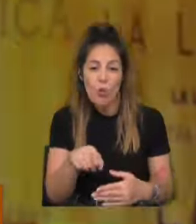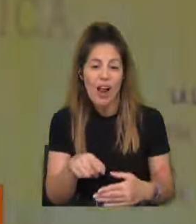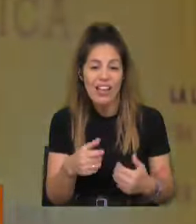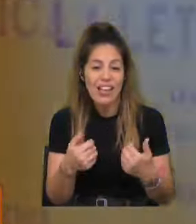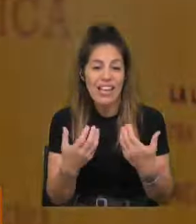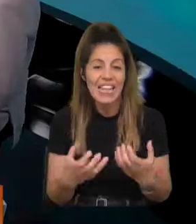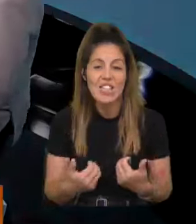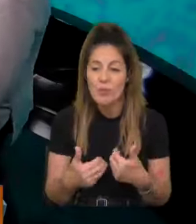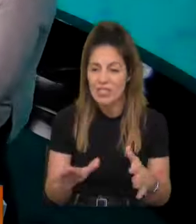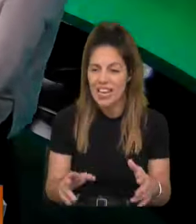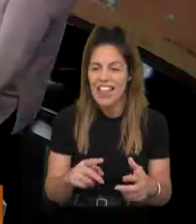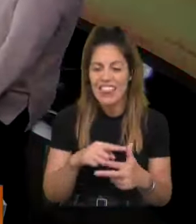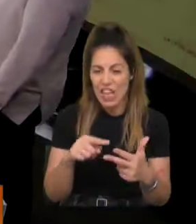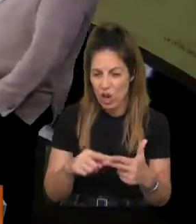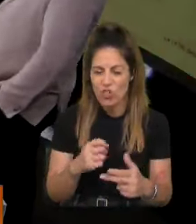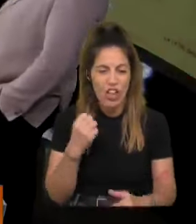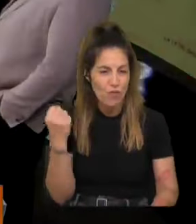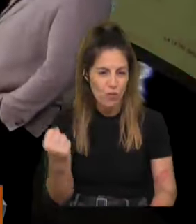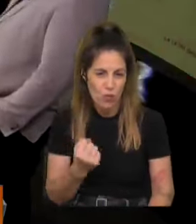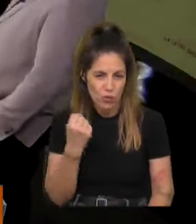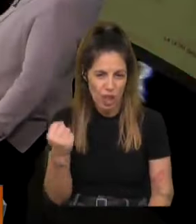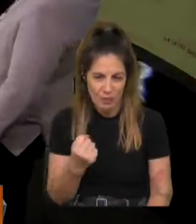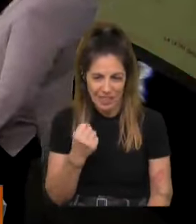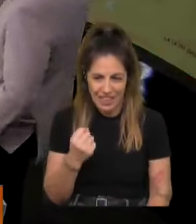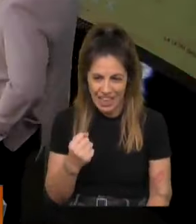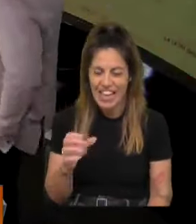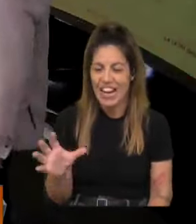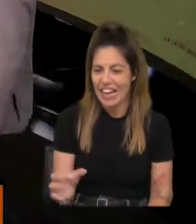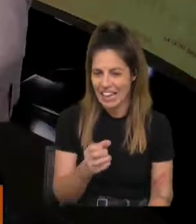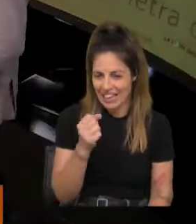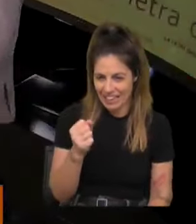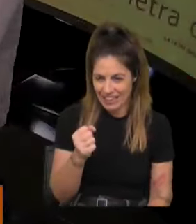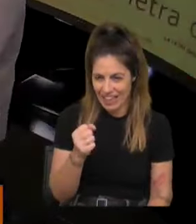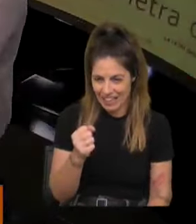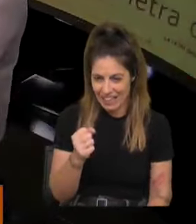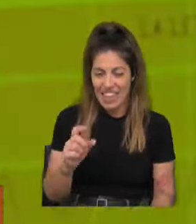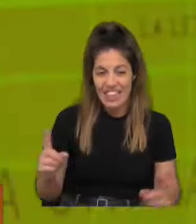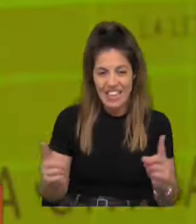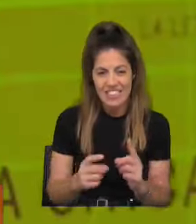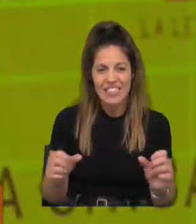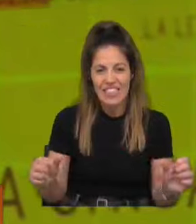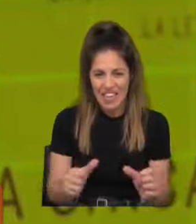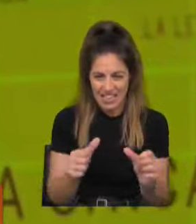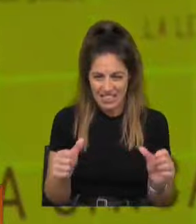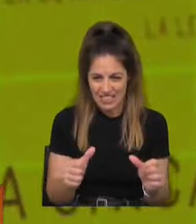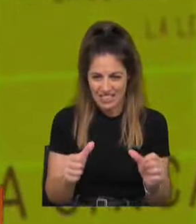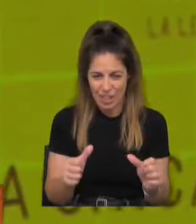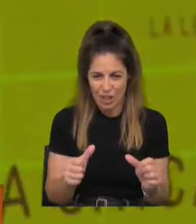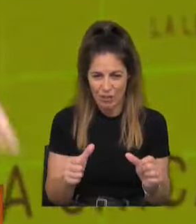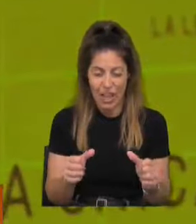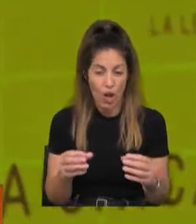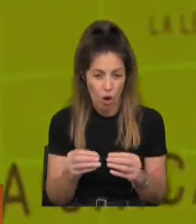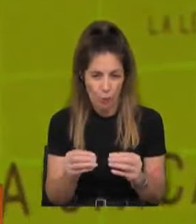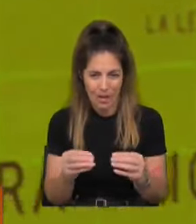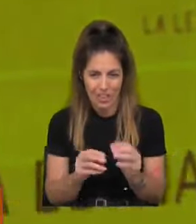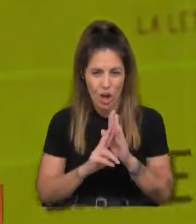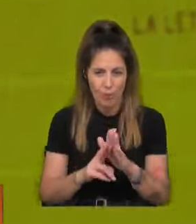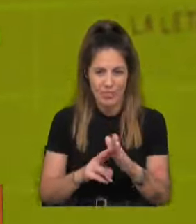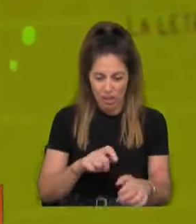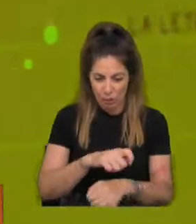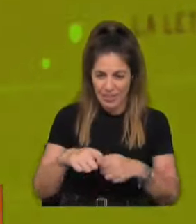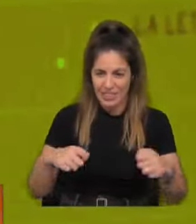arrancar hay tres cositas que me parecen fundamentales rescatar también eh Como de de la síntesis que hacía eh este el compañero en representación de la mesa